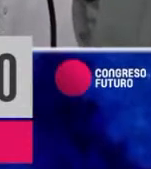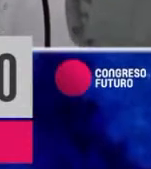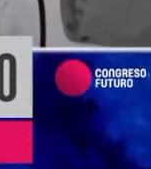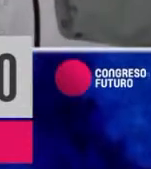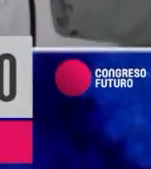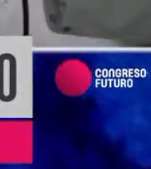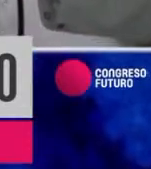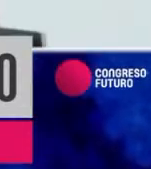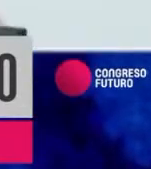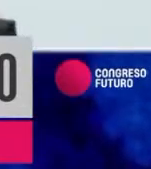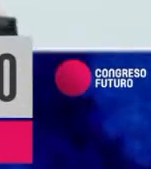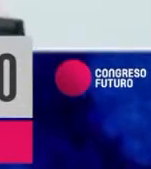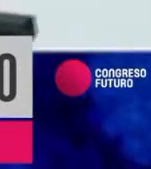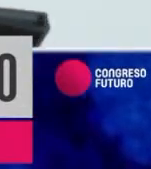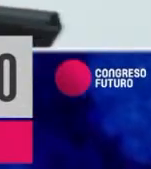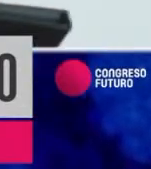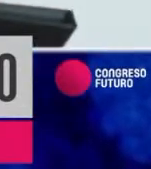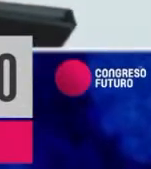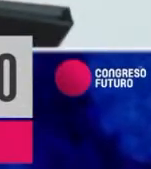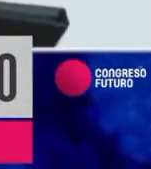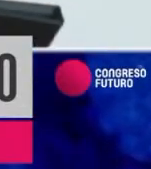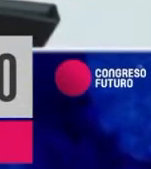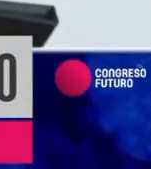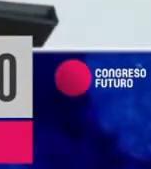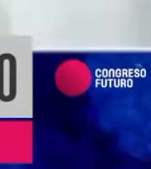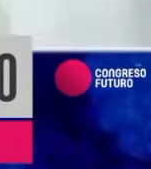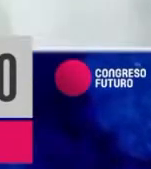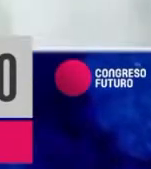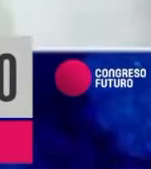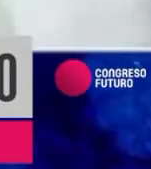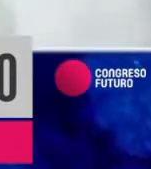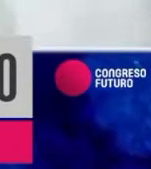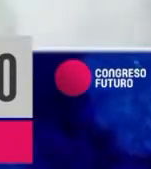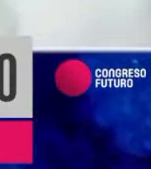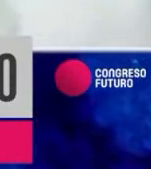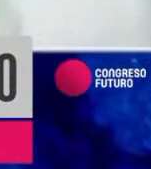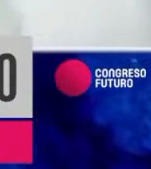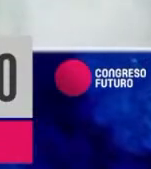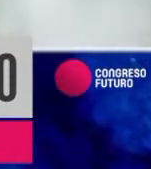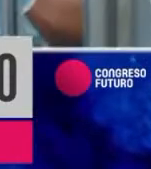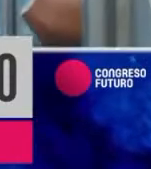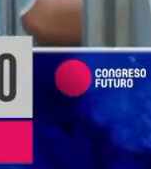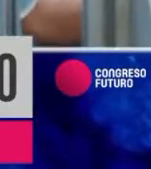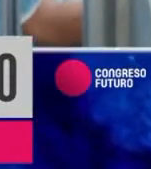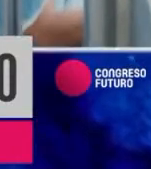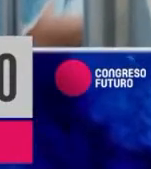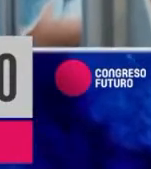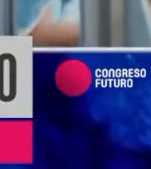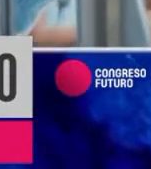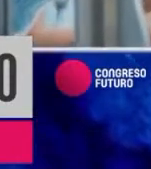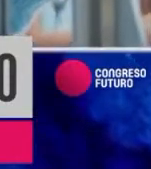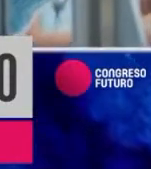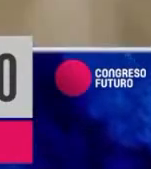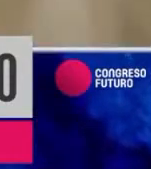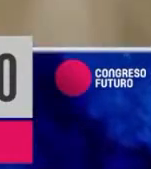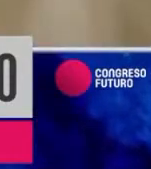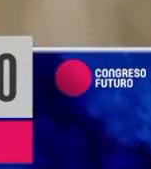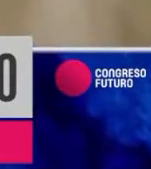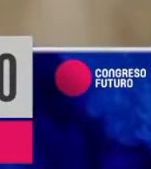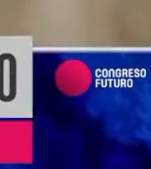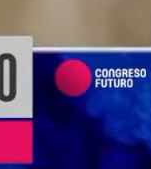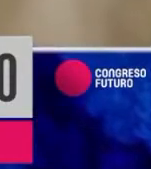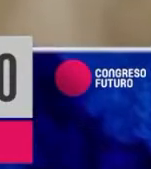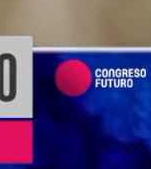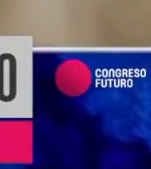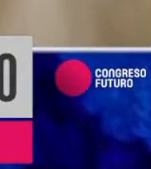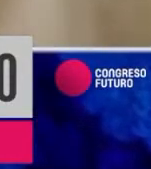Entonces, siempre trabajamos, digamos, con este tema de manera transversal a todo lo que hacemos. En Chile trabajamos